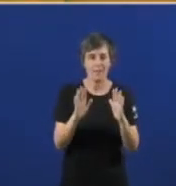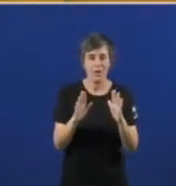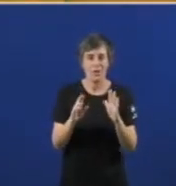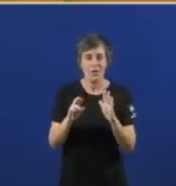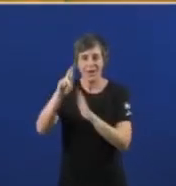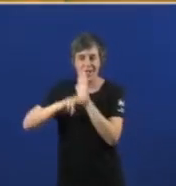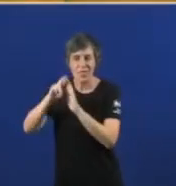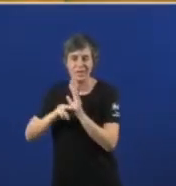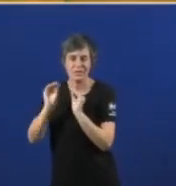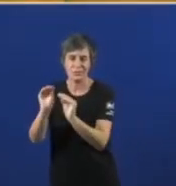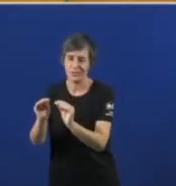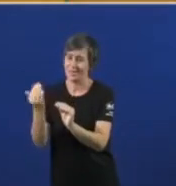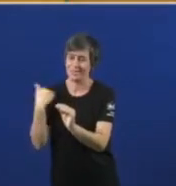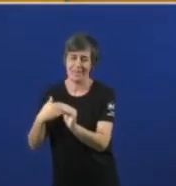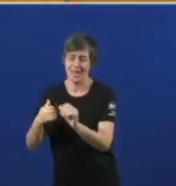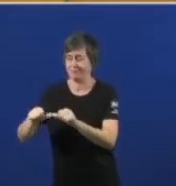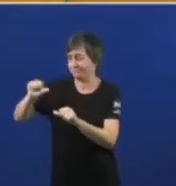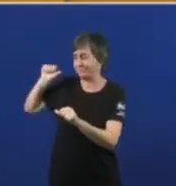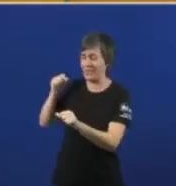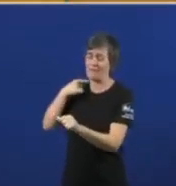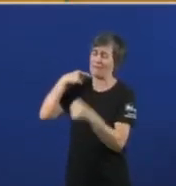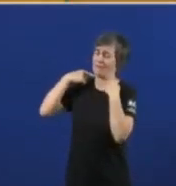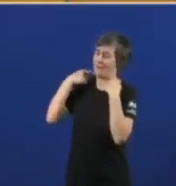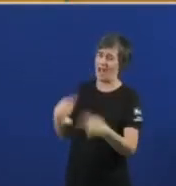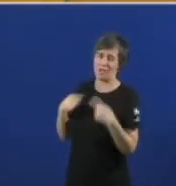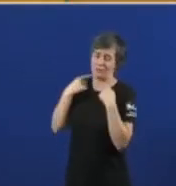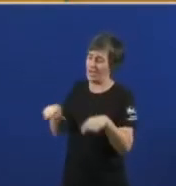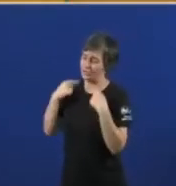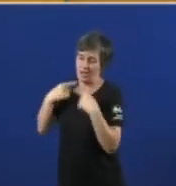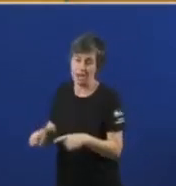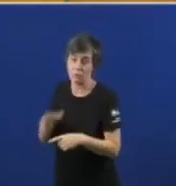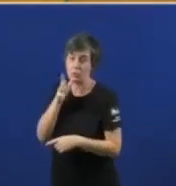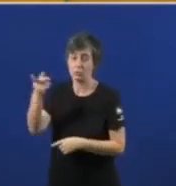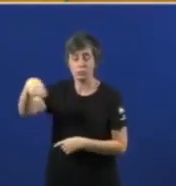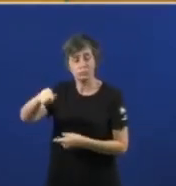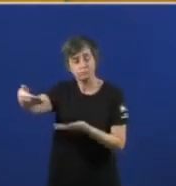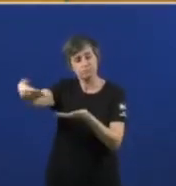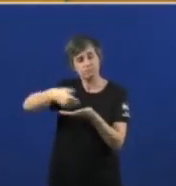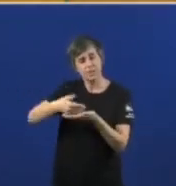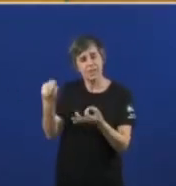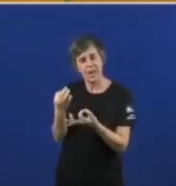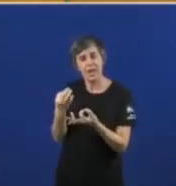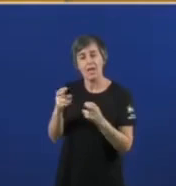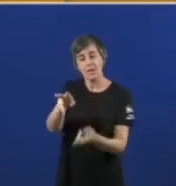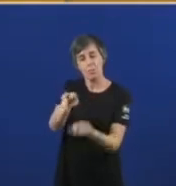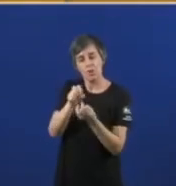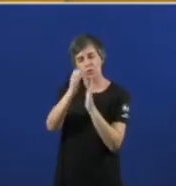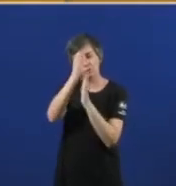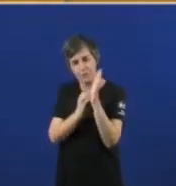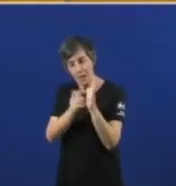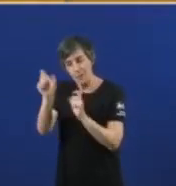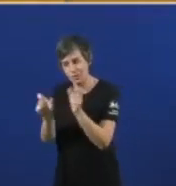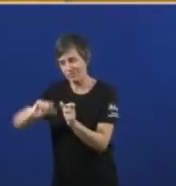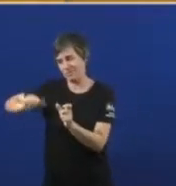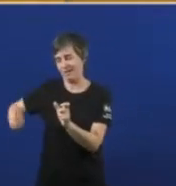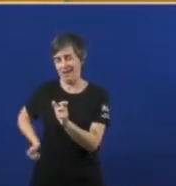fracasaron no pasado, porque o que nos ven a propoñer é baixarlle os impostos aos que máis teñen. E nós creemos que nesta crise os